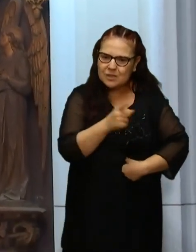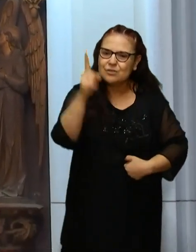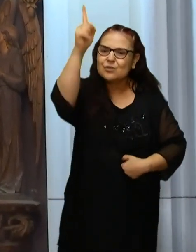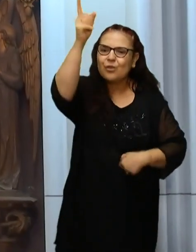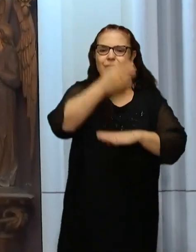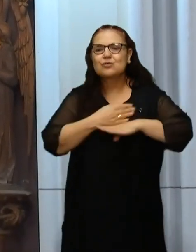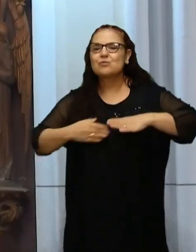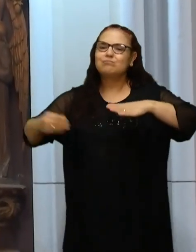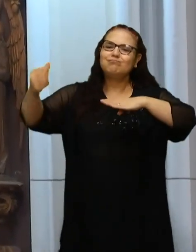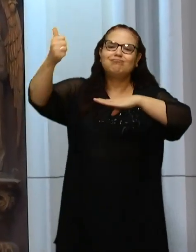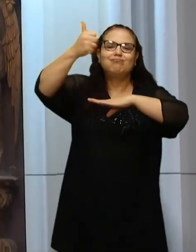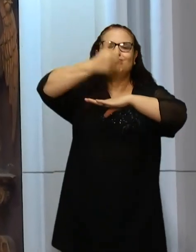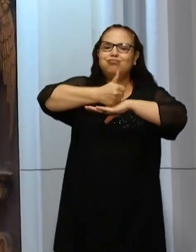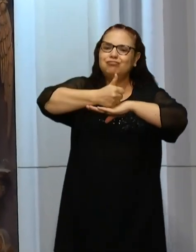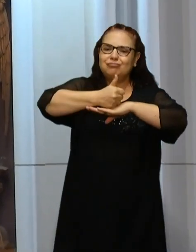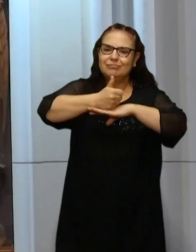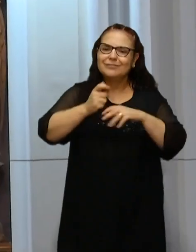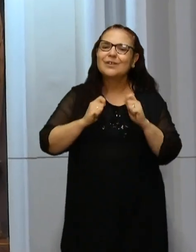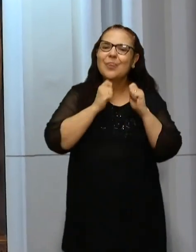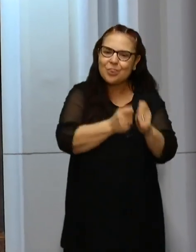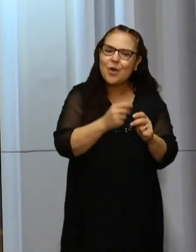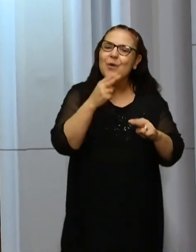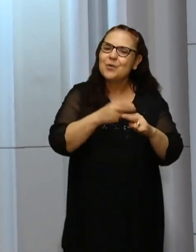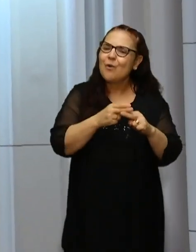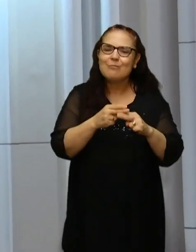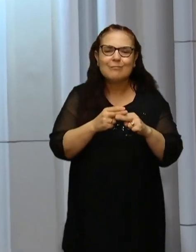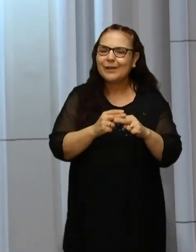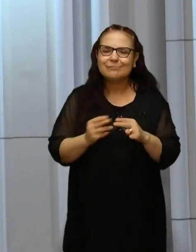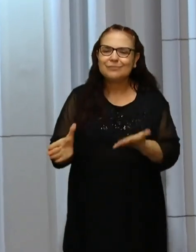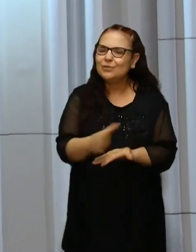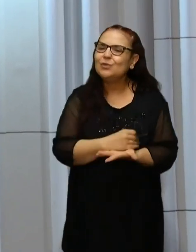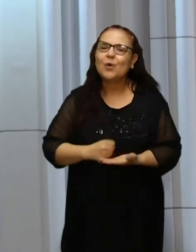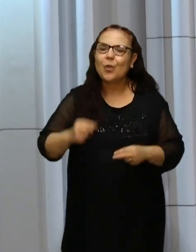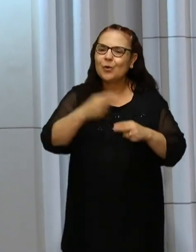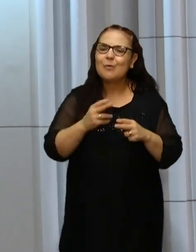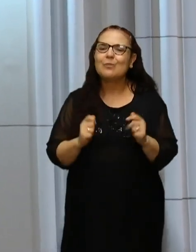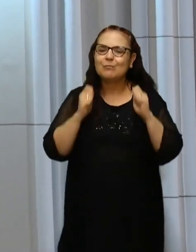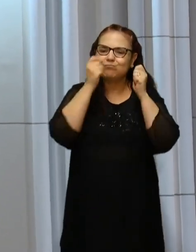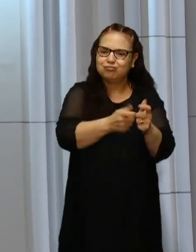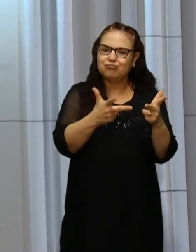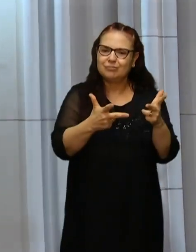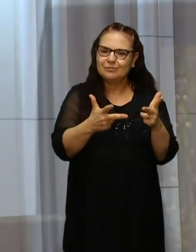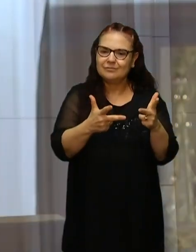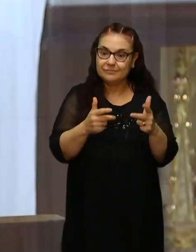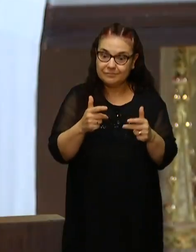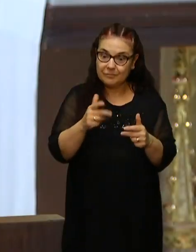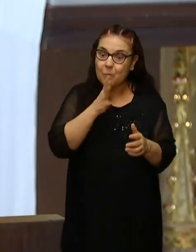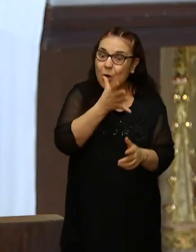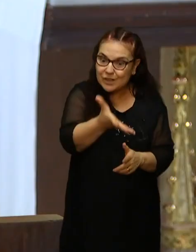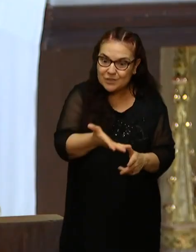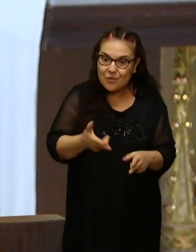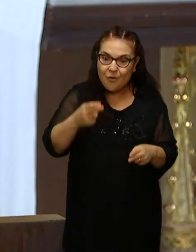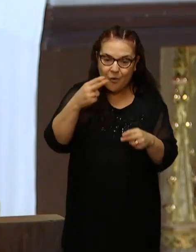sobre todo y le concedió el nombre sobre todo nombre, de modo que al nombre de